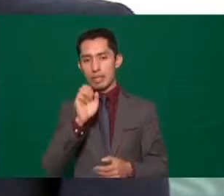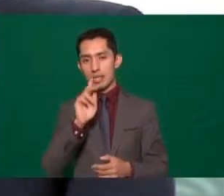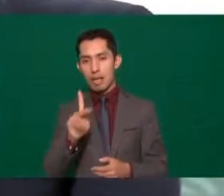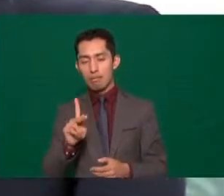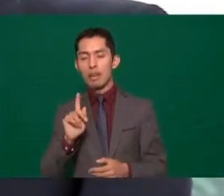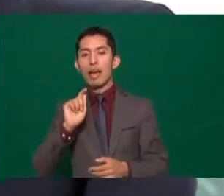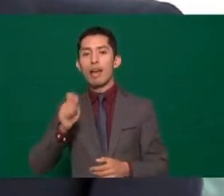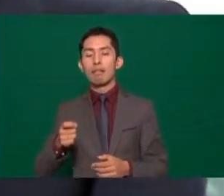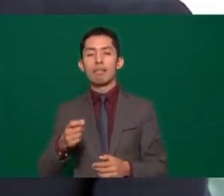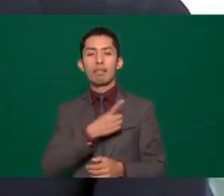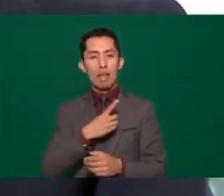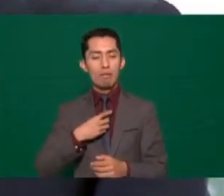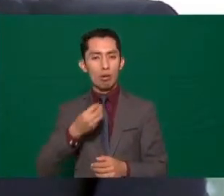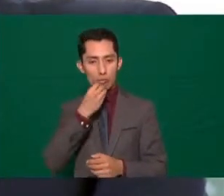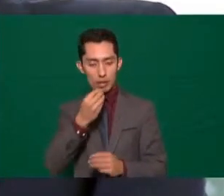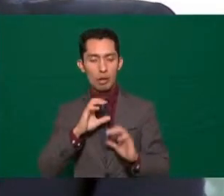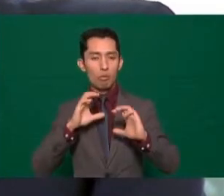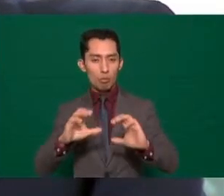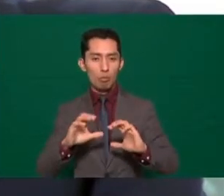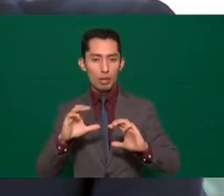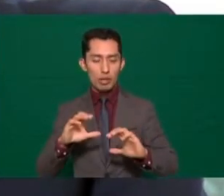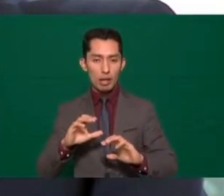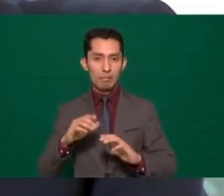una materia